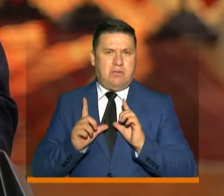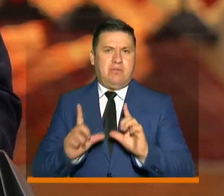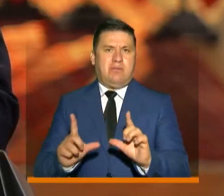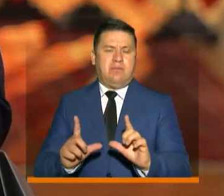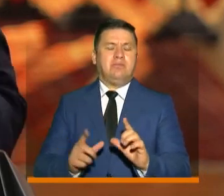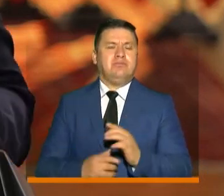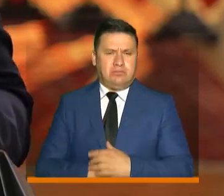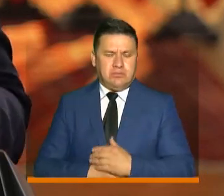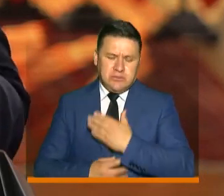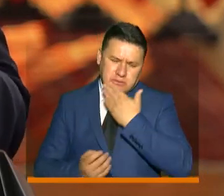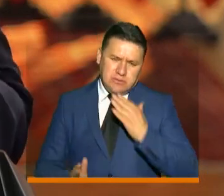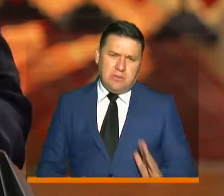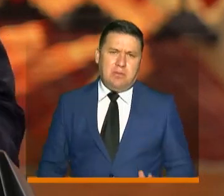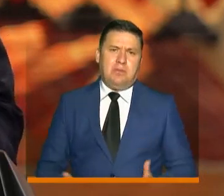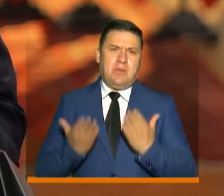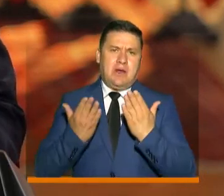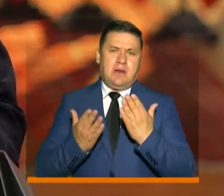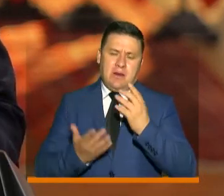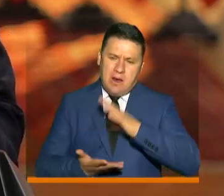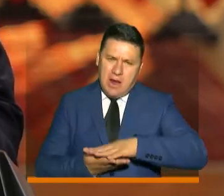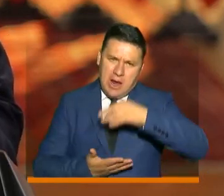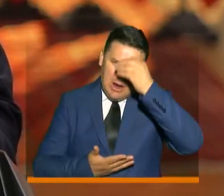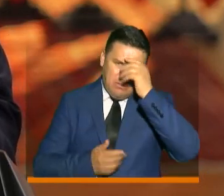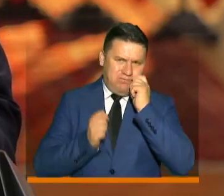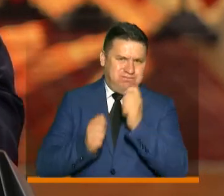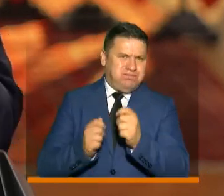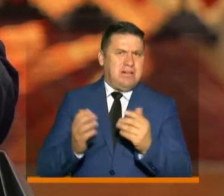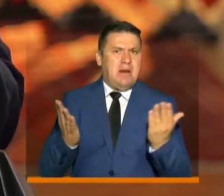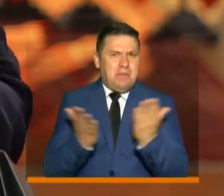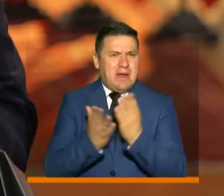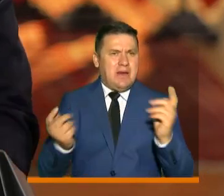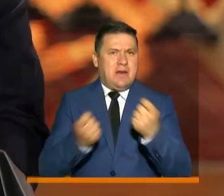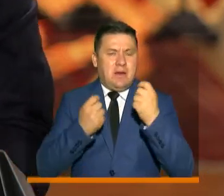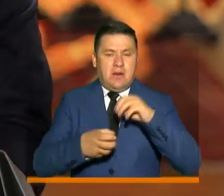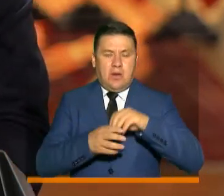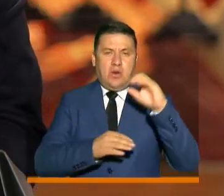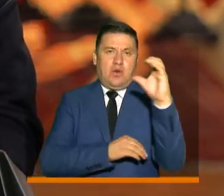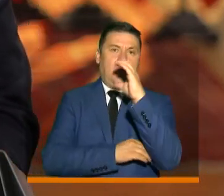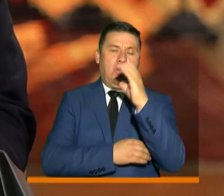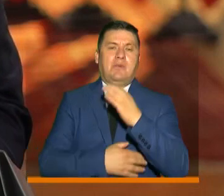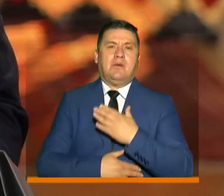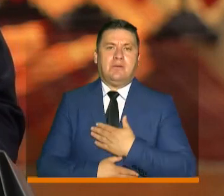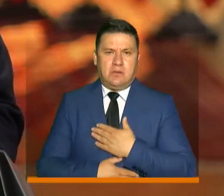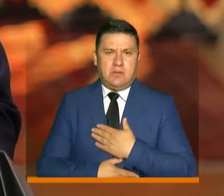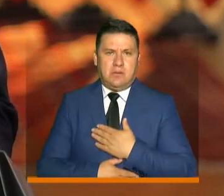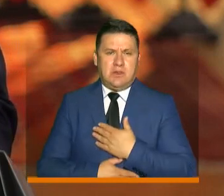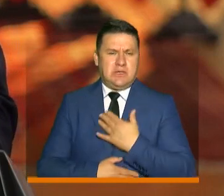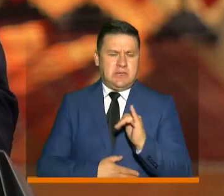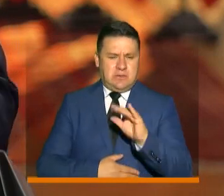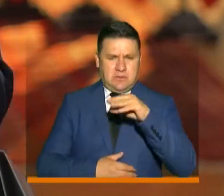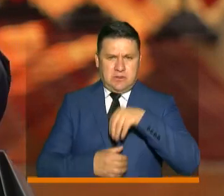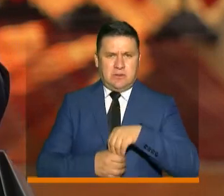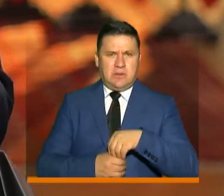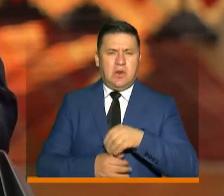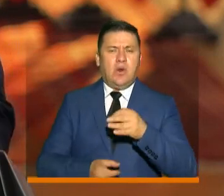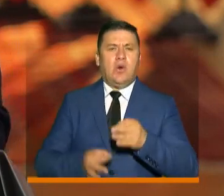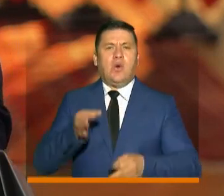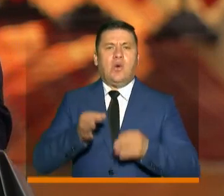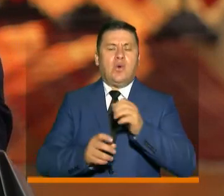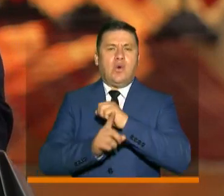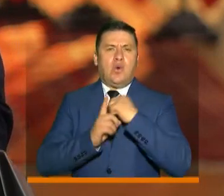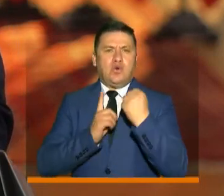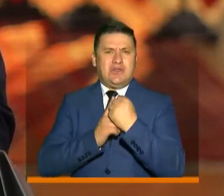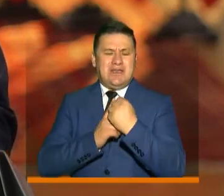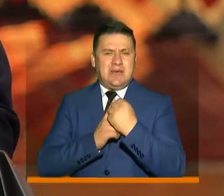y de mejores condiciones para el aprendizaje es a colombia que lleva la justicia social